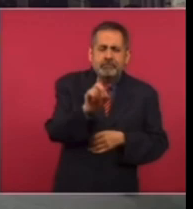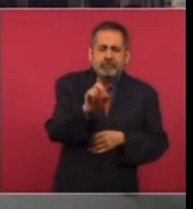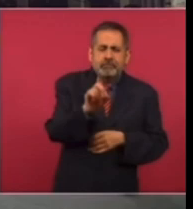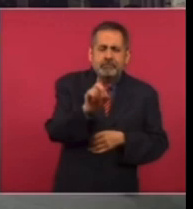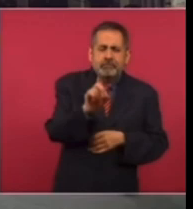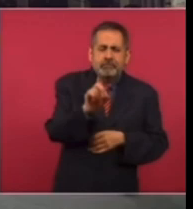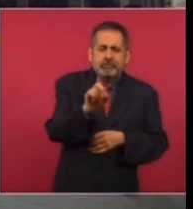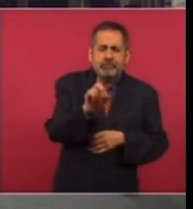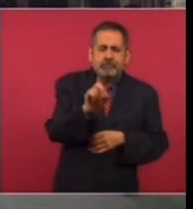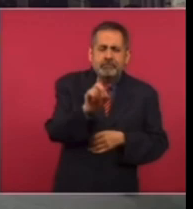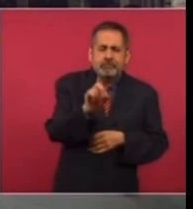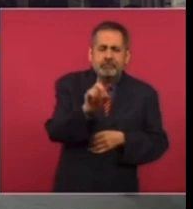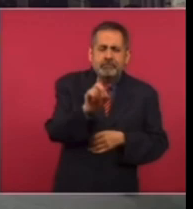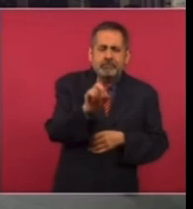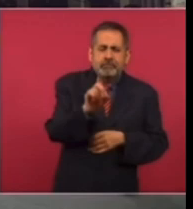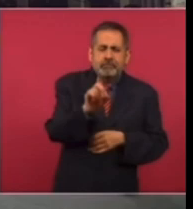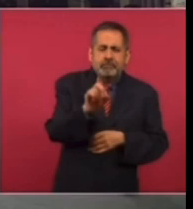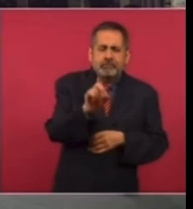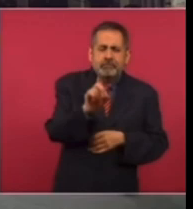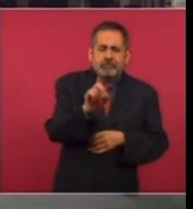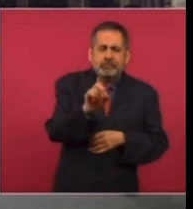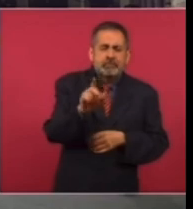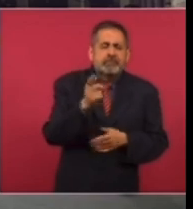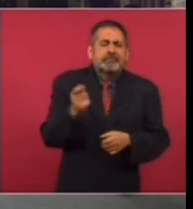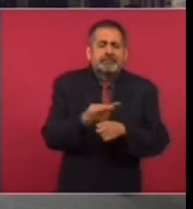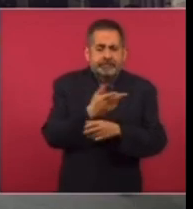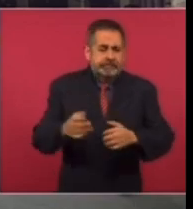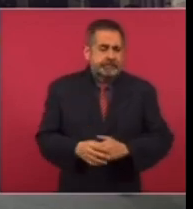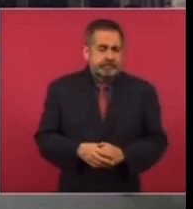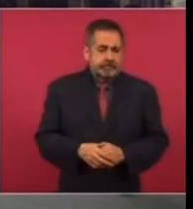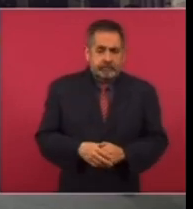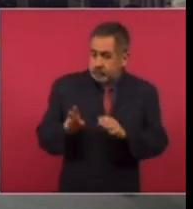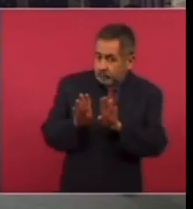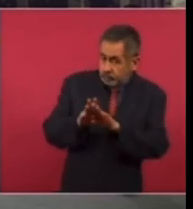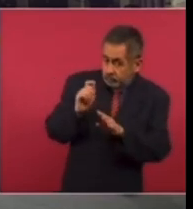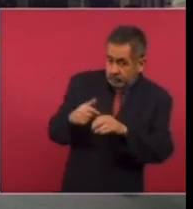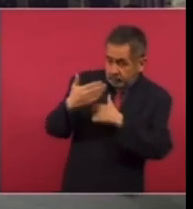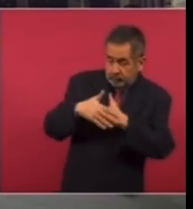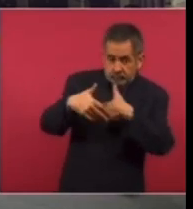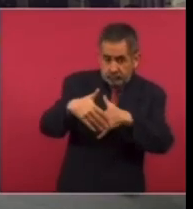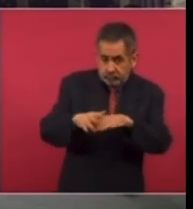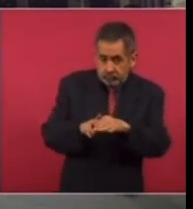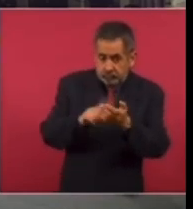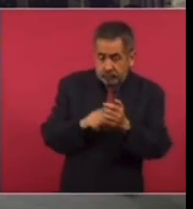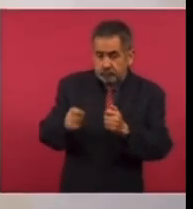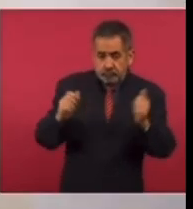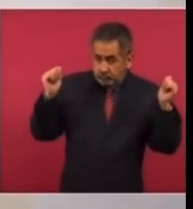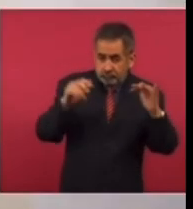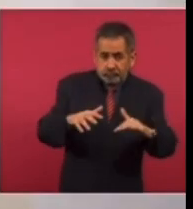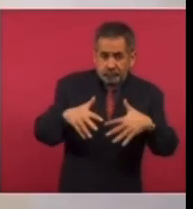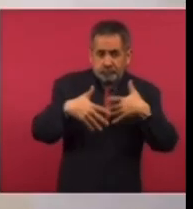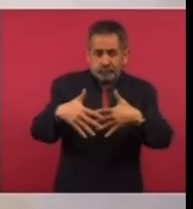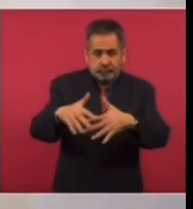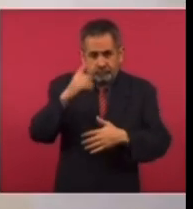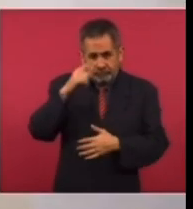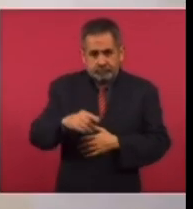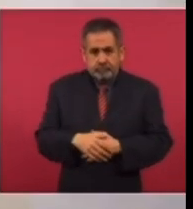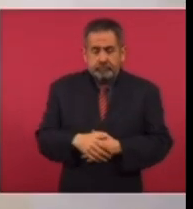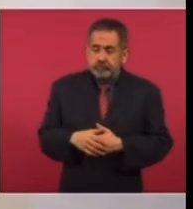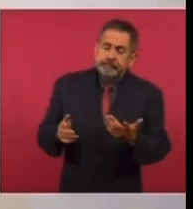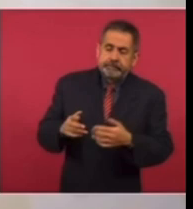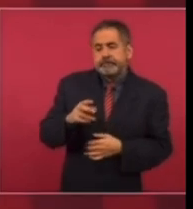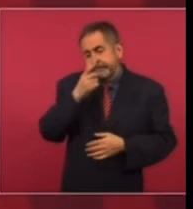de ser dependiente de Cómo va a estar la marcha de los que vienen